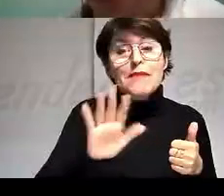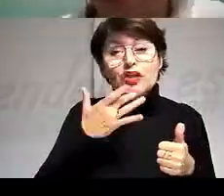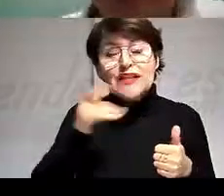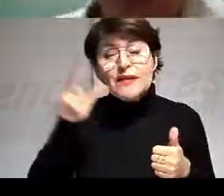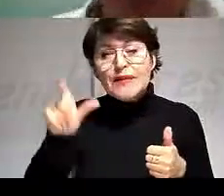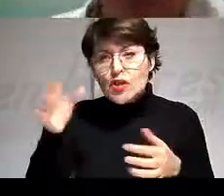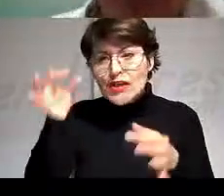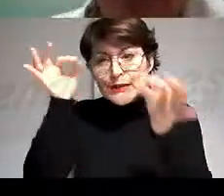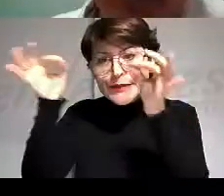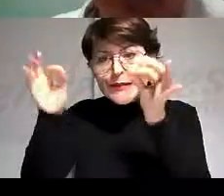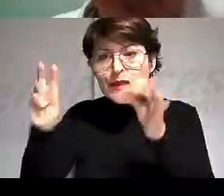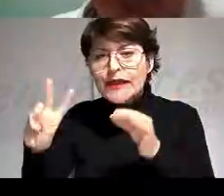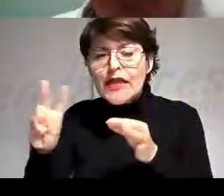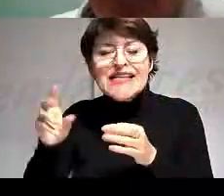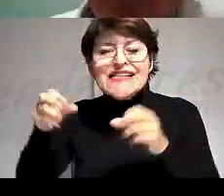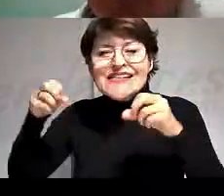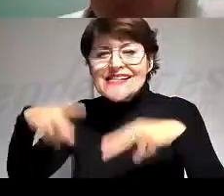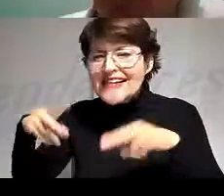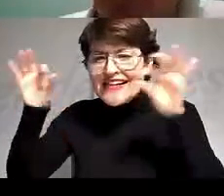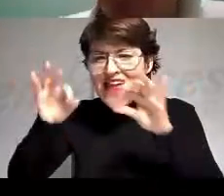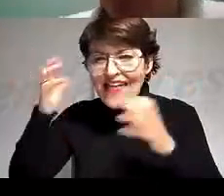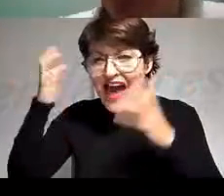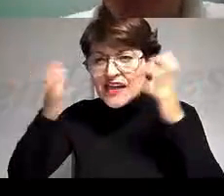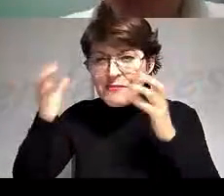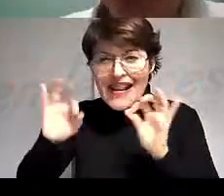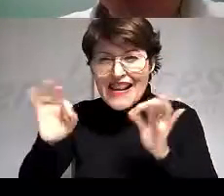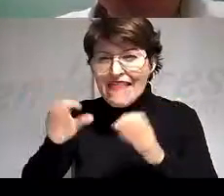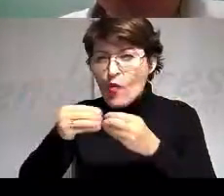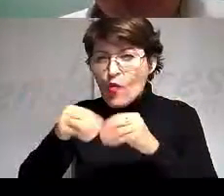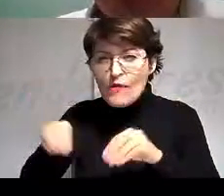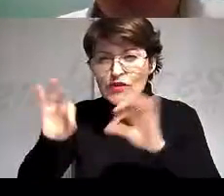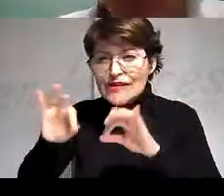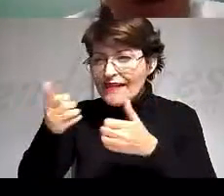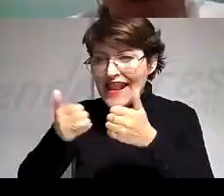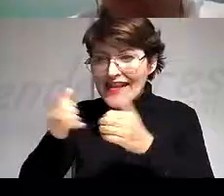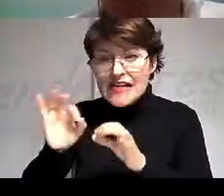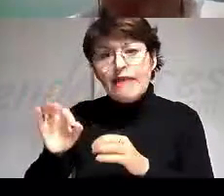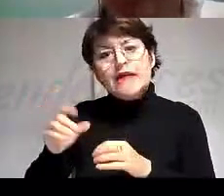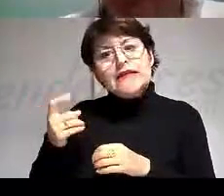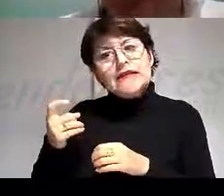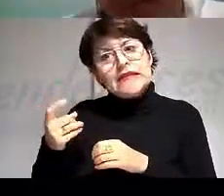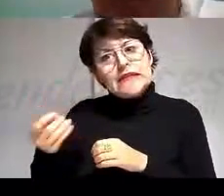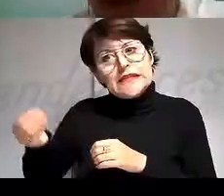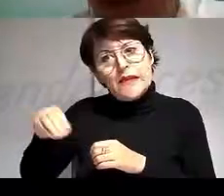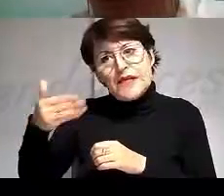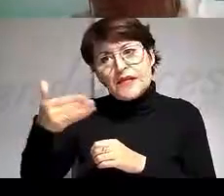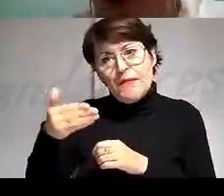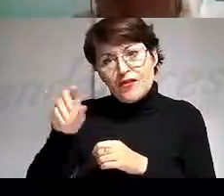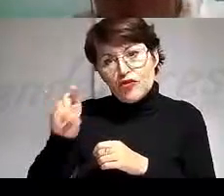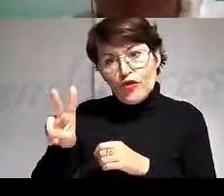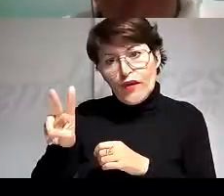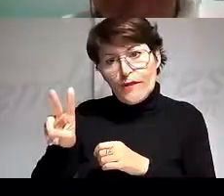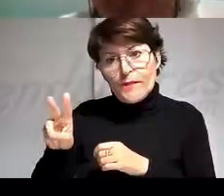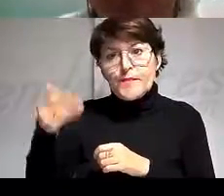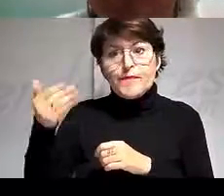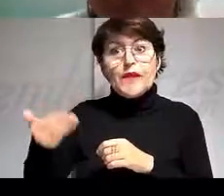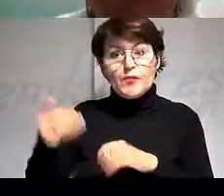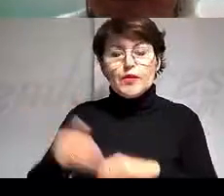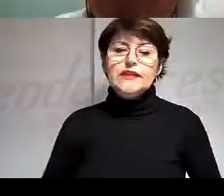sí que puede tener carencia de vitamina B12 si la consume como suplemento o si no incluye algas, pero en una